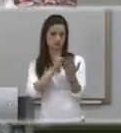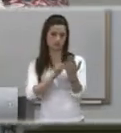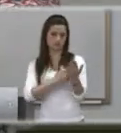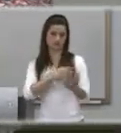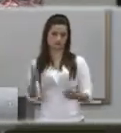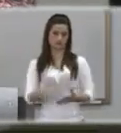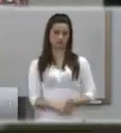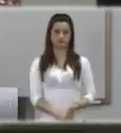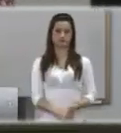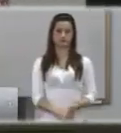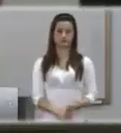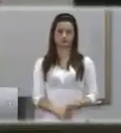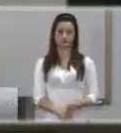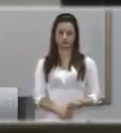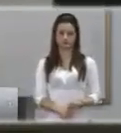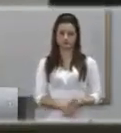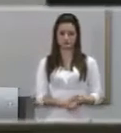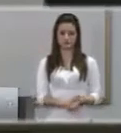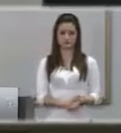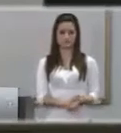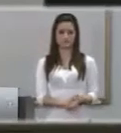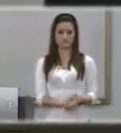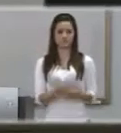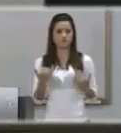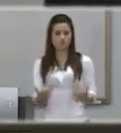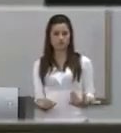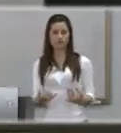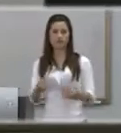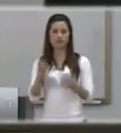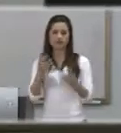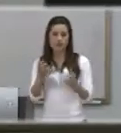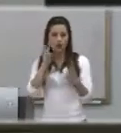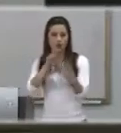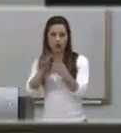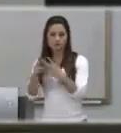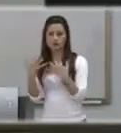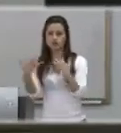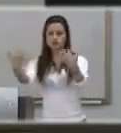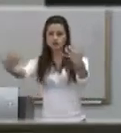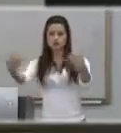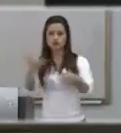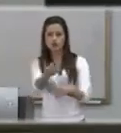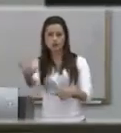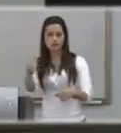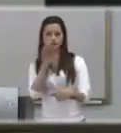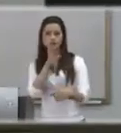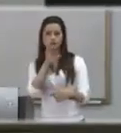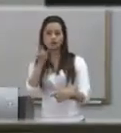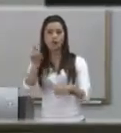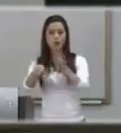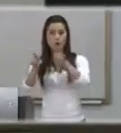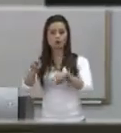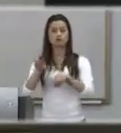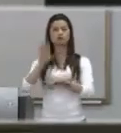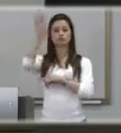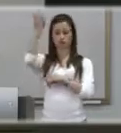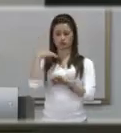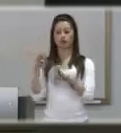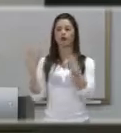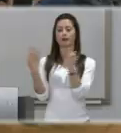Entonces, quisiera conocer un poco quién está en la audiencia. Quisiera saber quiénes aquí se identifican como familias de personas